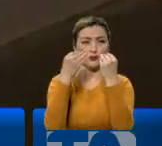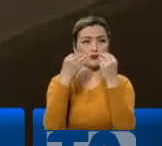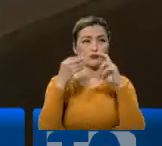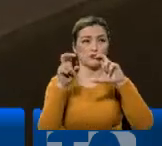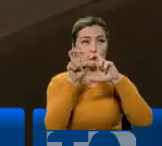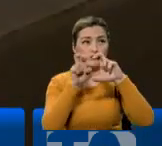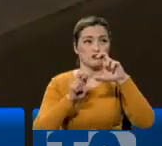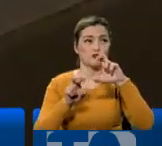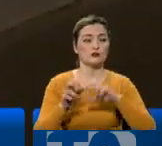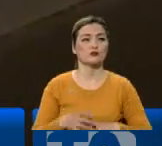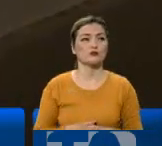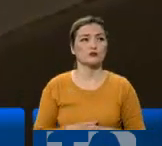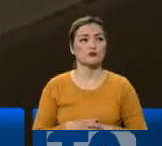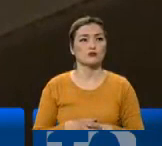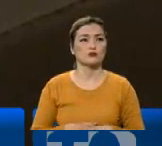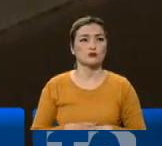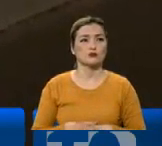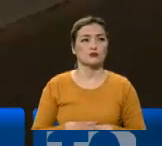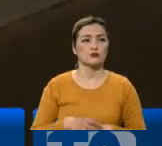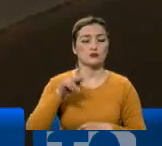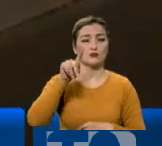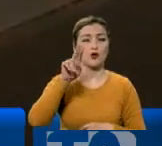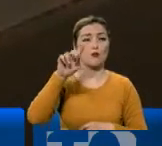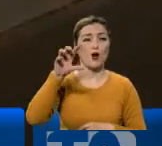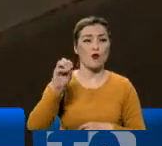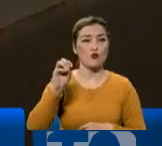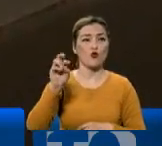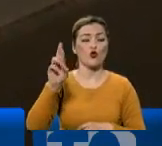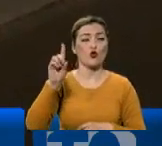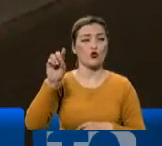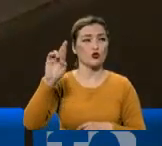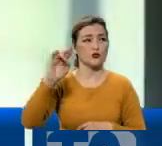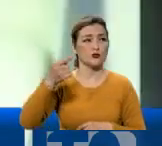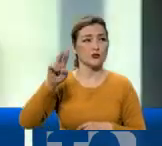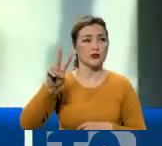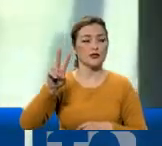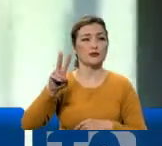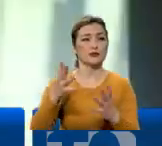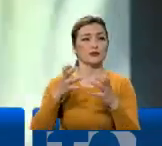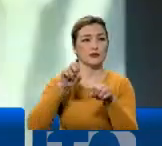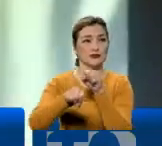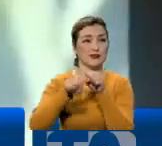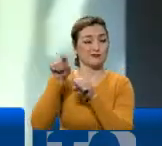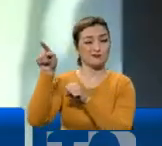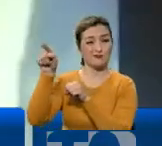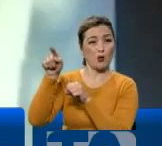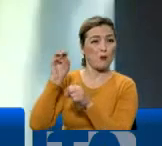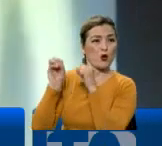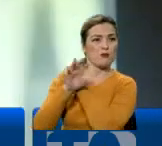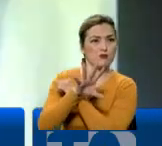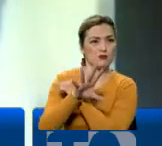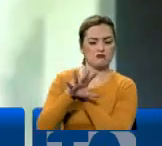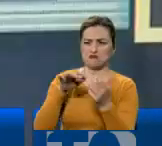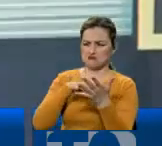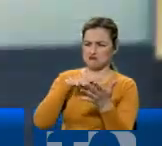un Pablo Rodríguez que de pronto nos quiere sabotear la clase. Este no es un caso aislado. Según la unidad de ciberdelitos de la Policía